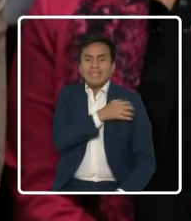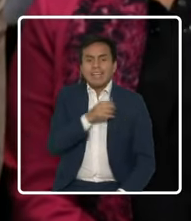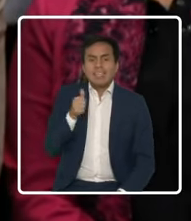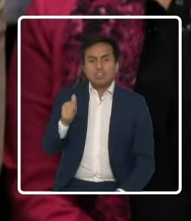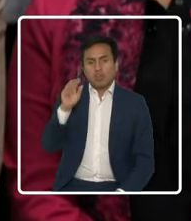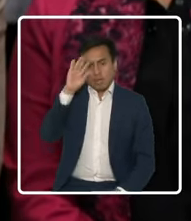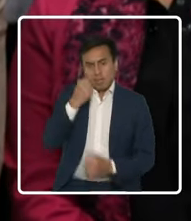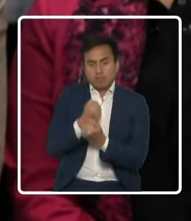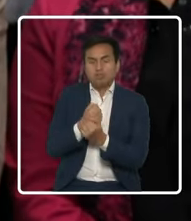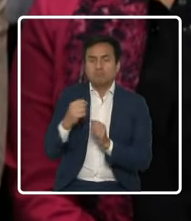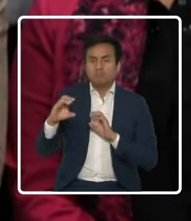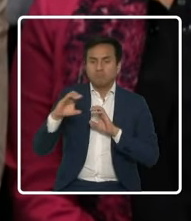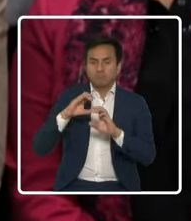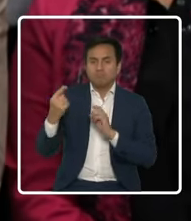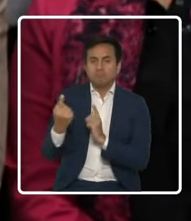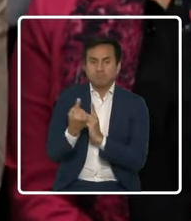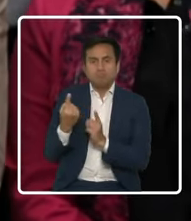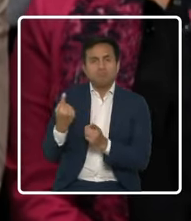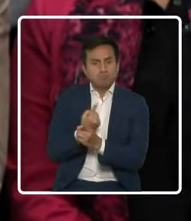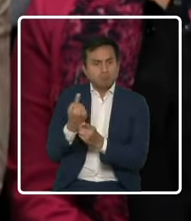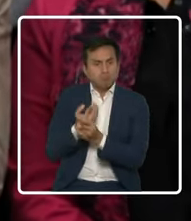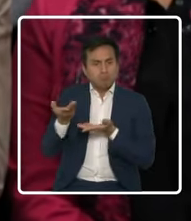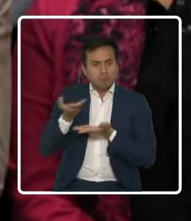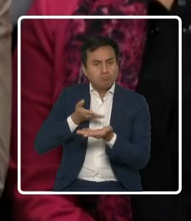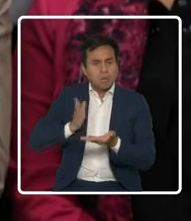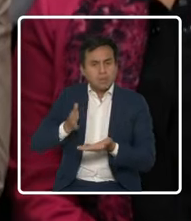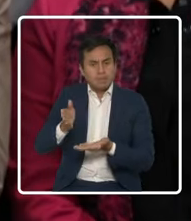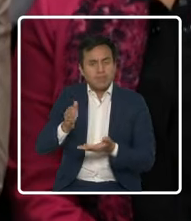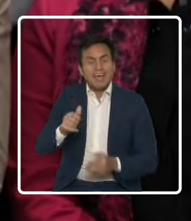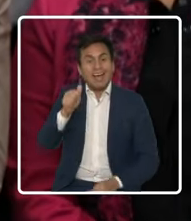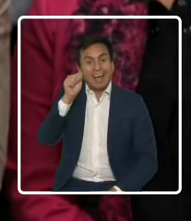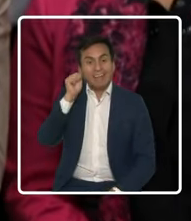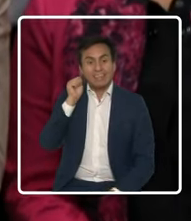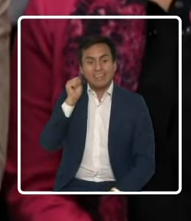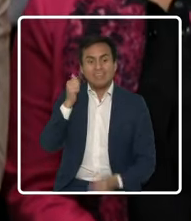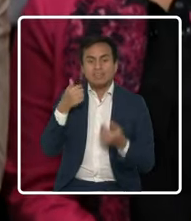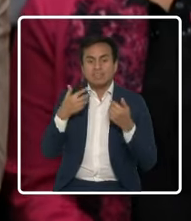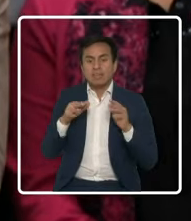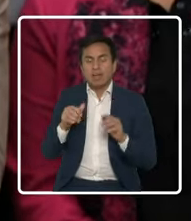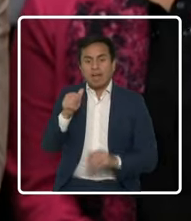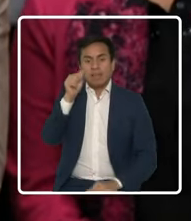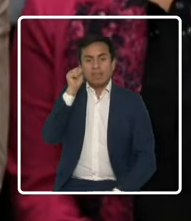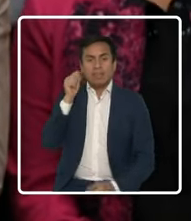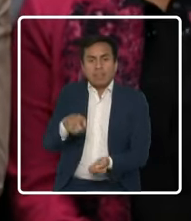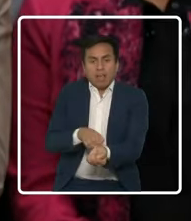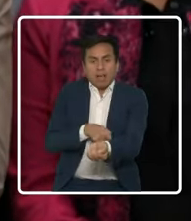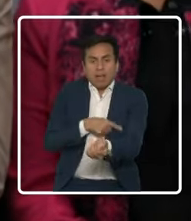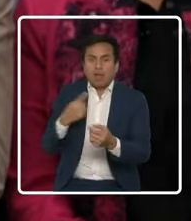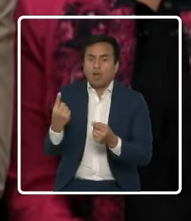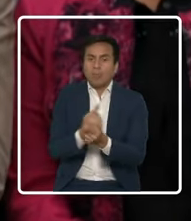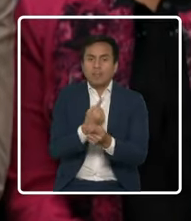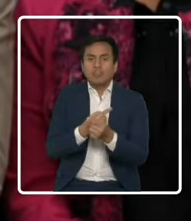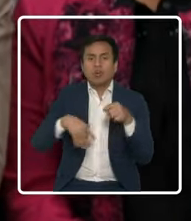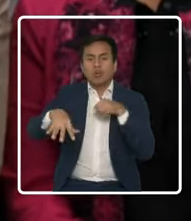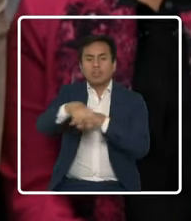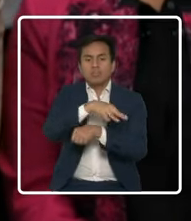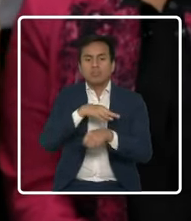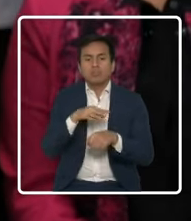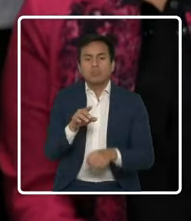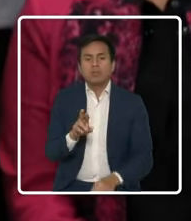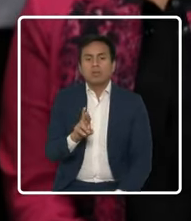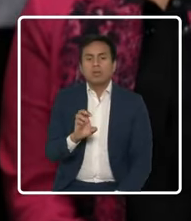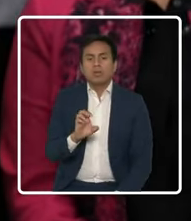de Carabineros, permanentemente. De hecho, ayer tuvimos una larga conversación en el contexto del